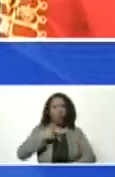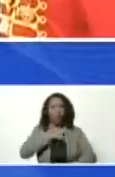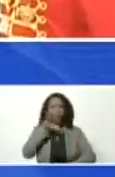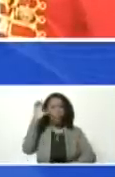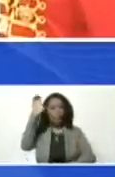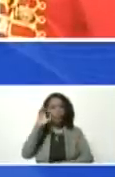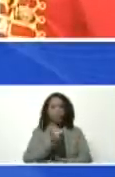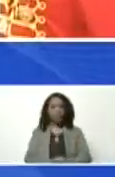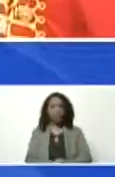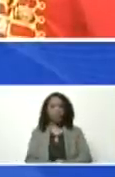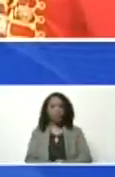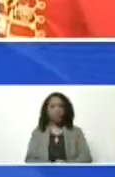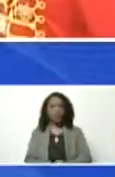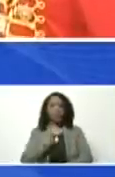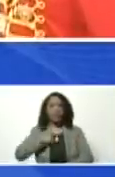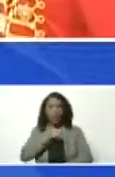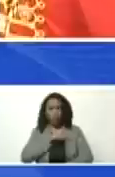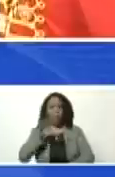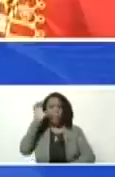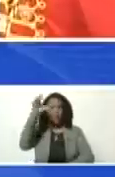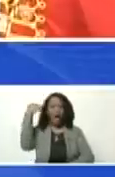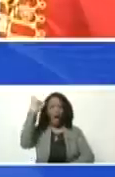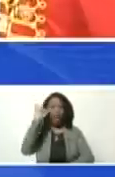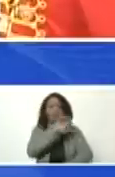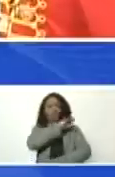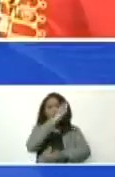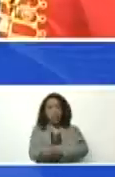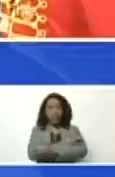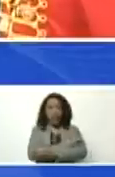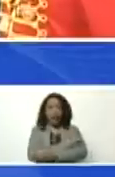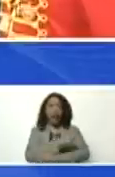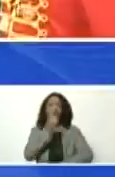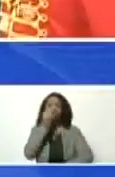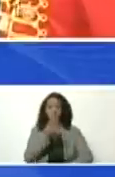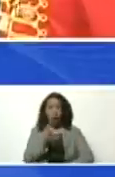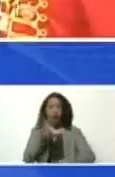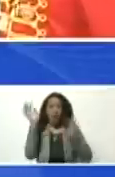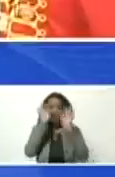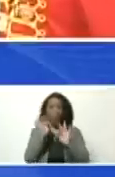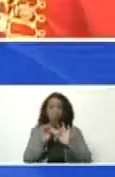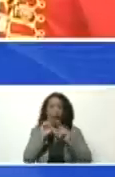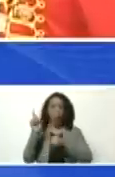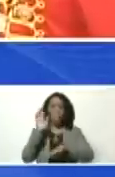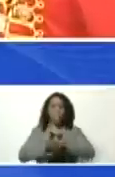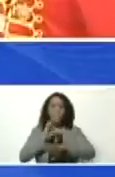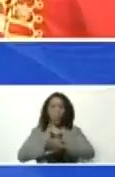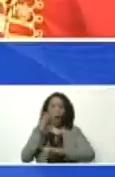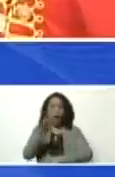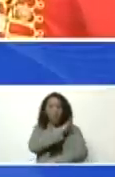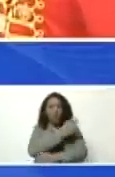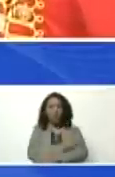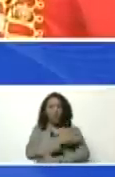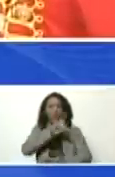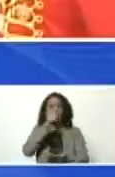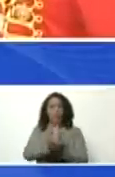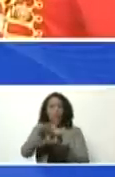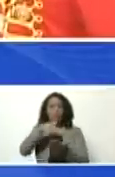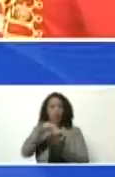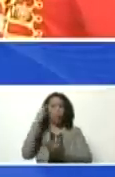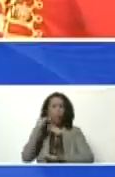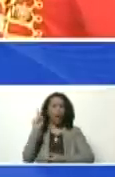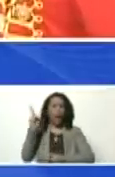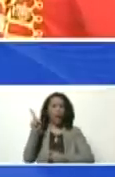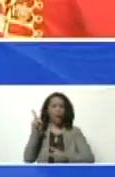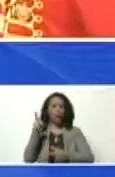patria. Y si nuestra patria tiene esa fuerza, en buena medida es porque la Fuerza Armada Nacional Bolivariana es la